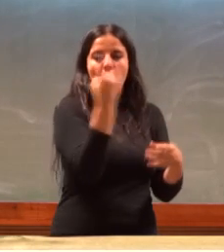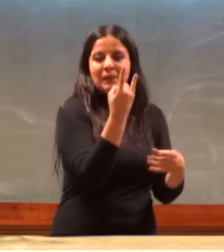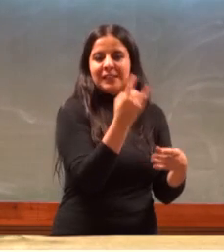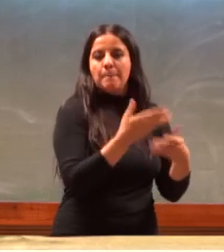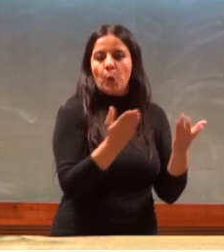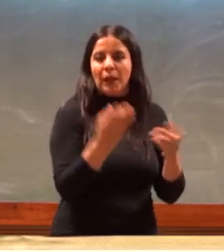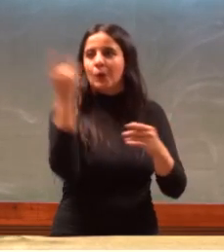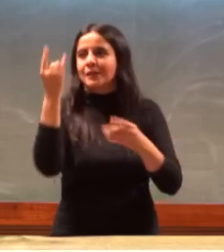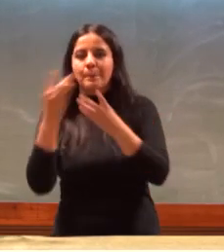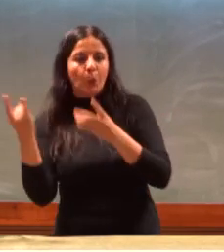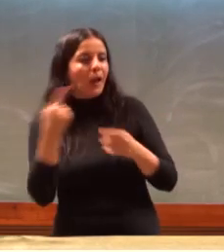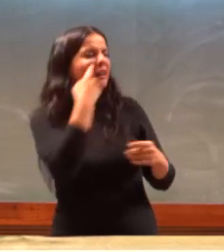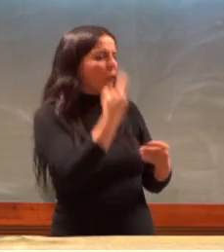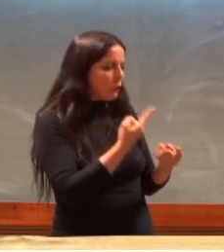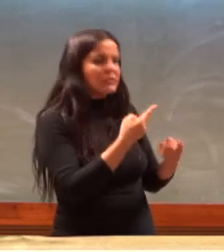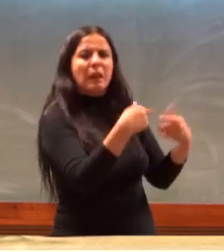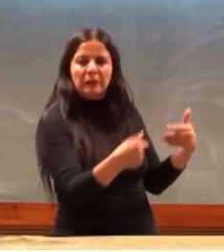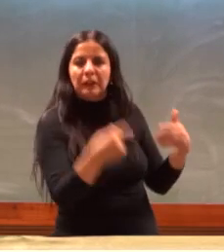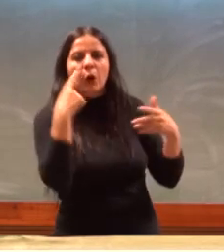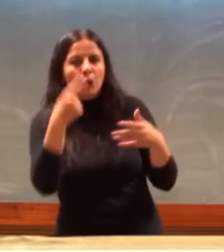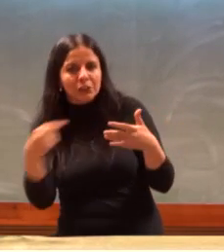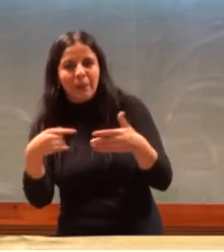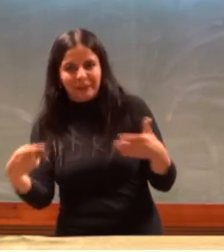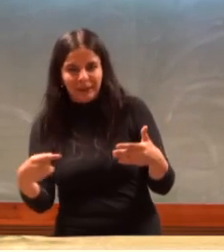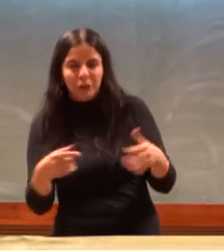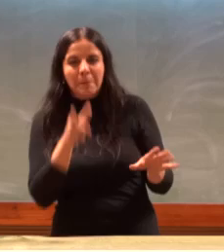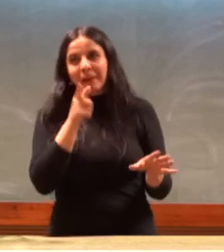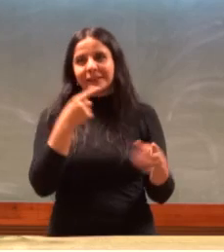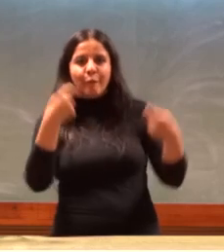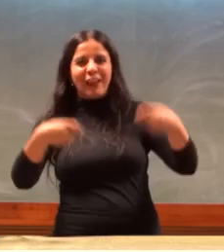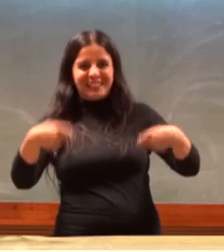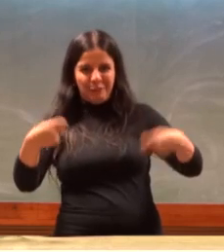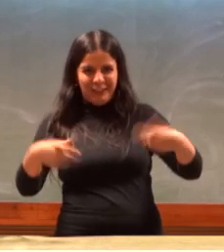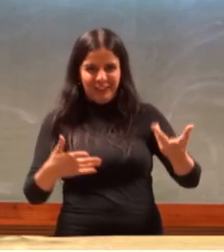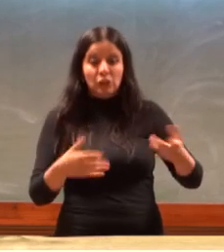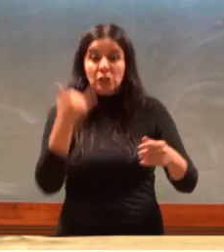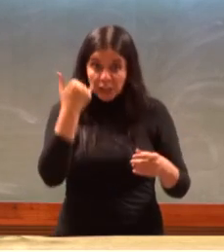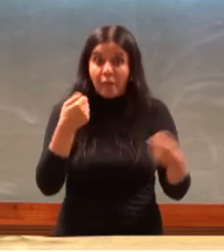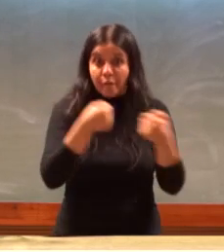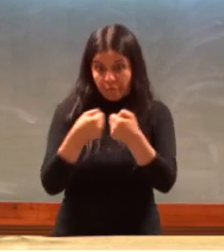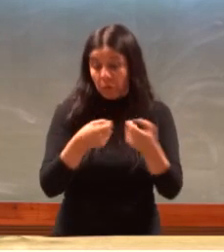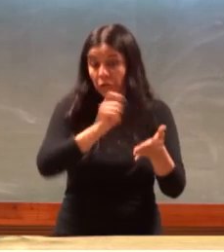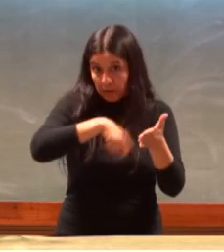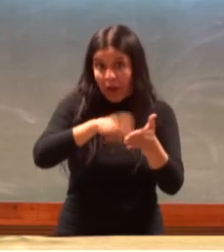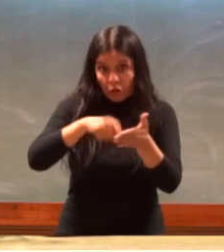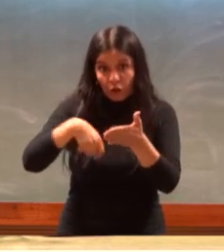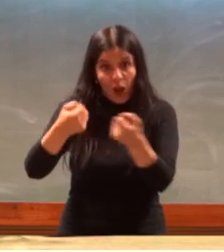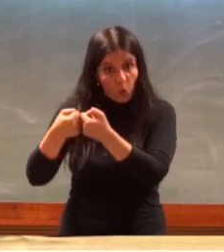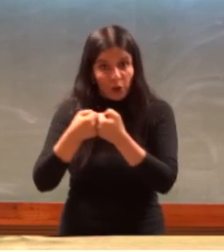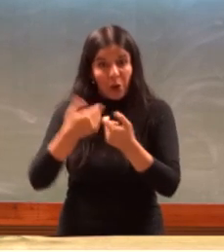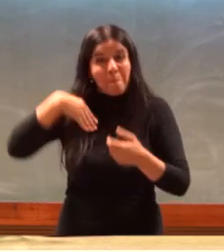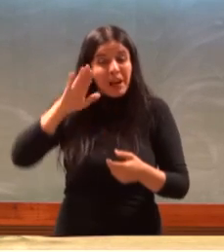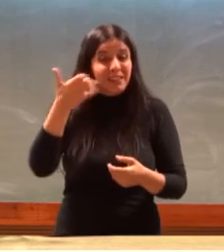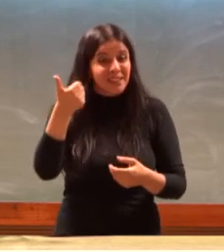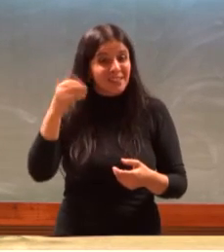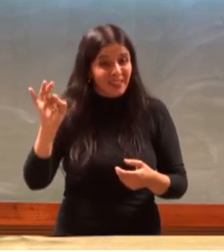institutos superiores públicos y privados a partir de la firma de un convenio que en que ya han firmado eh más de 60 rectores de